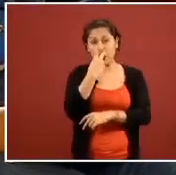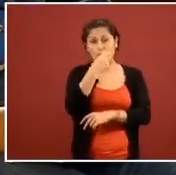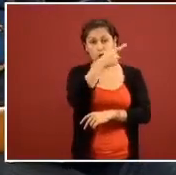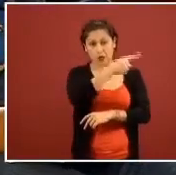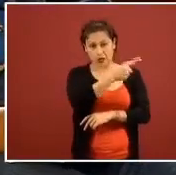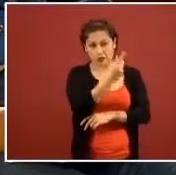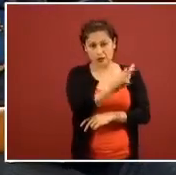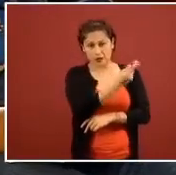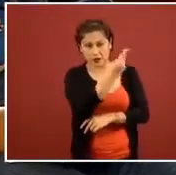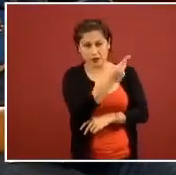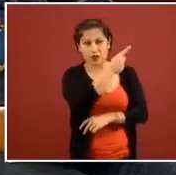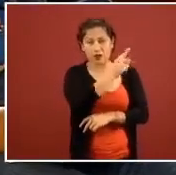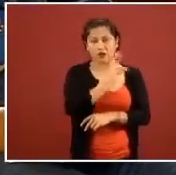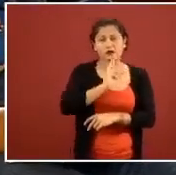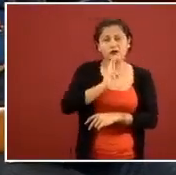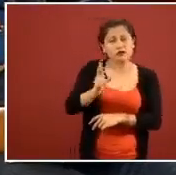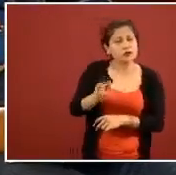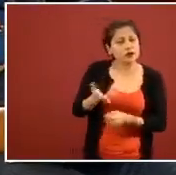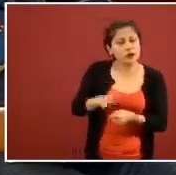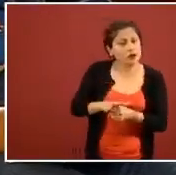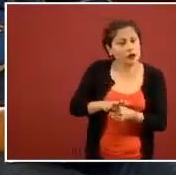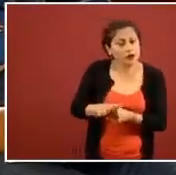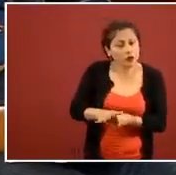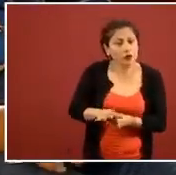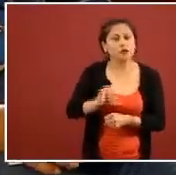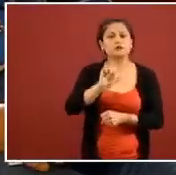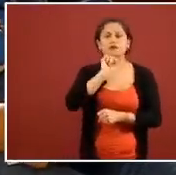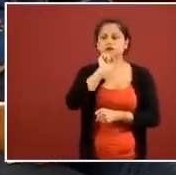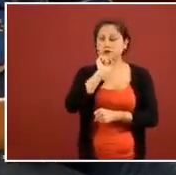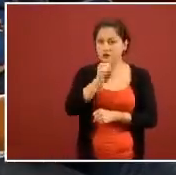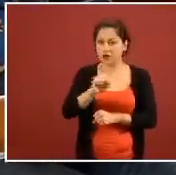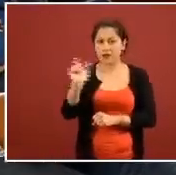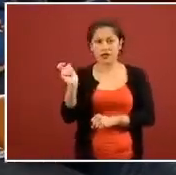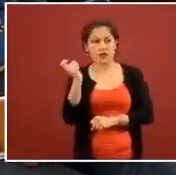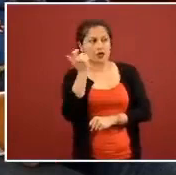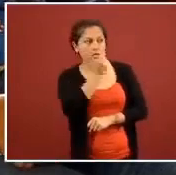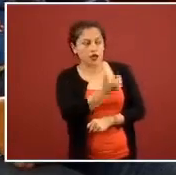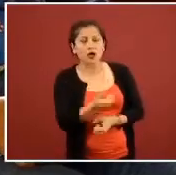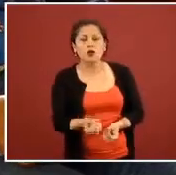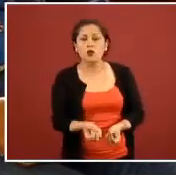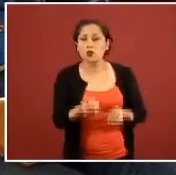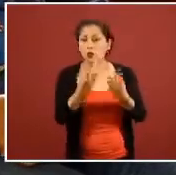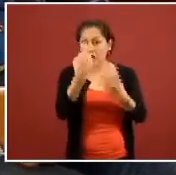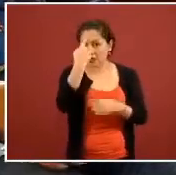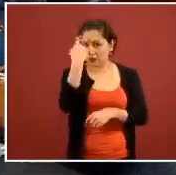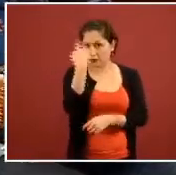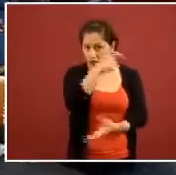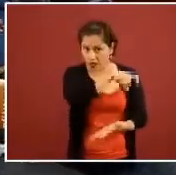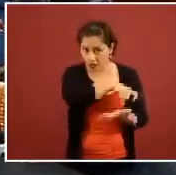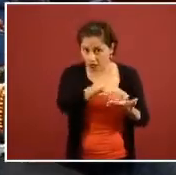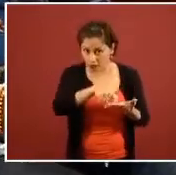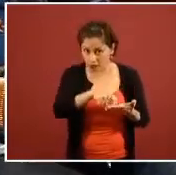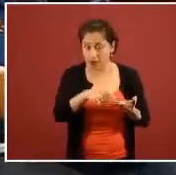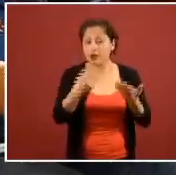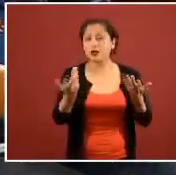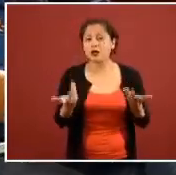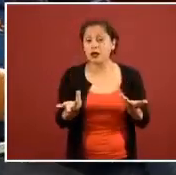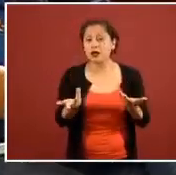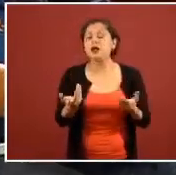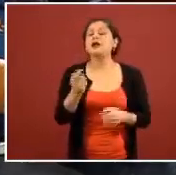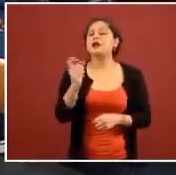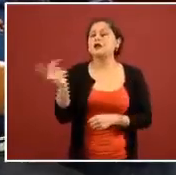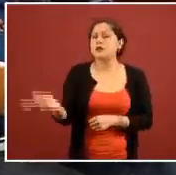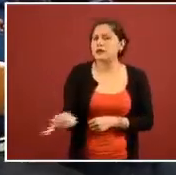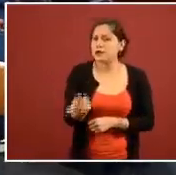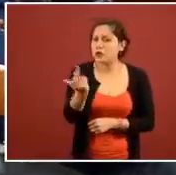qué presupuesto se va a destinar a la compra de estos en caso de que sea favorable, y si también dentro de las compras que están